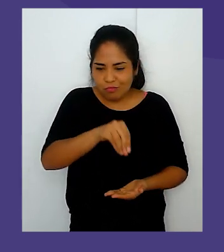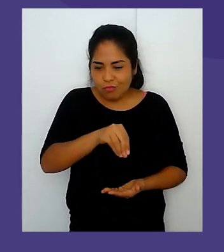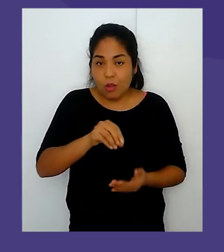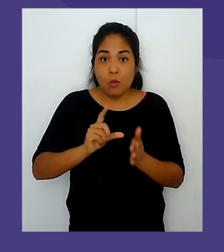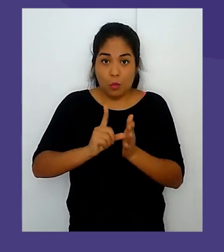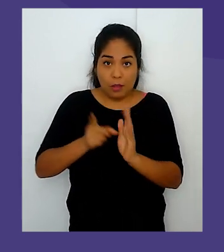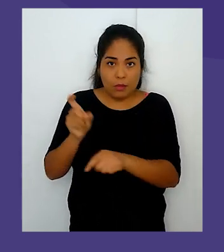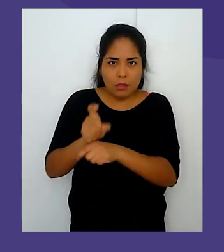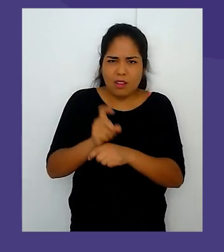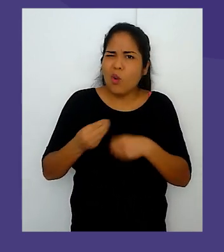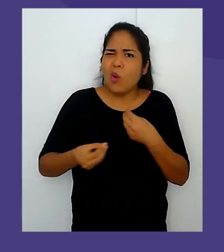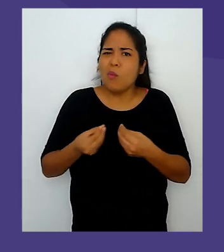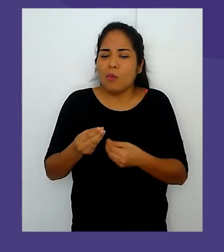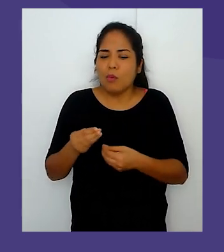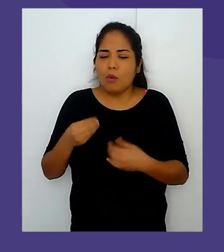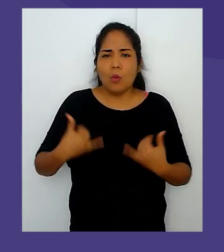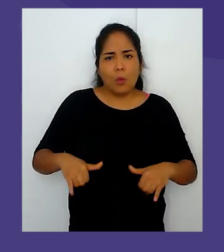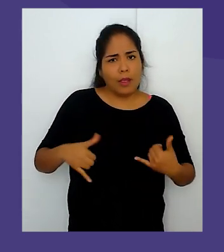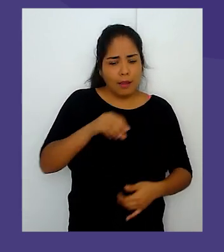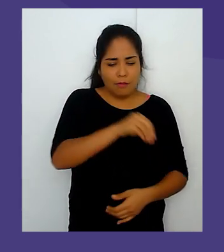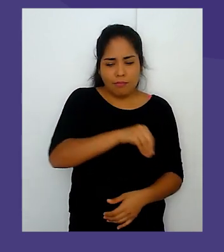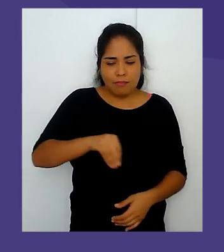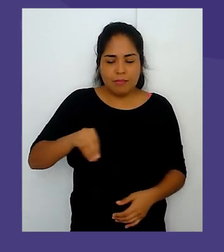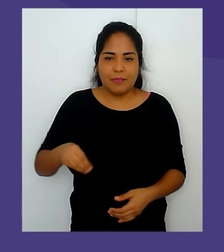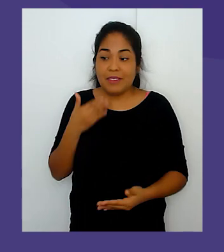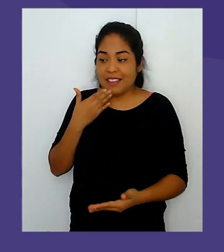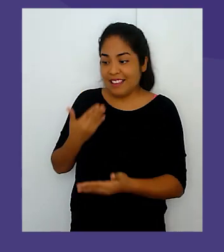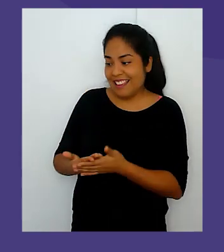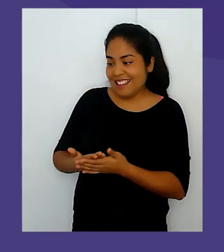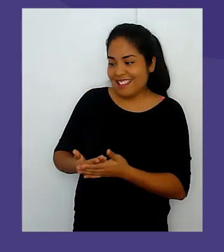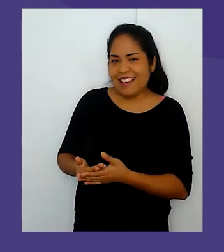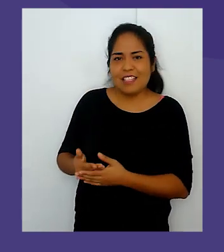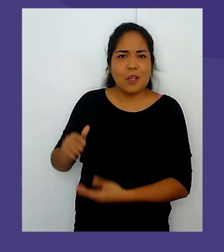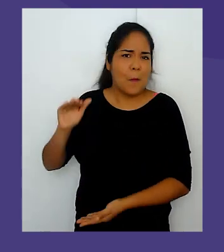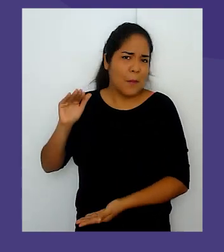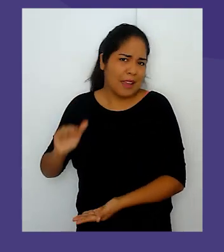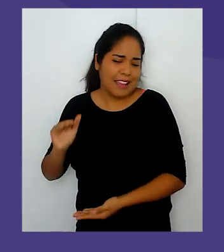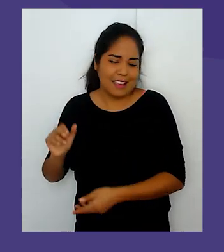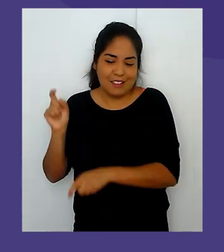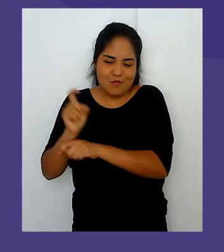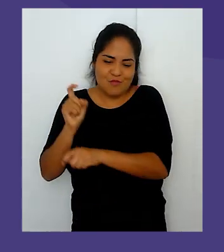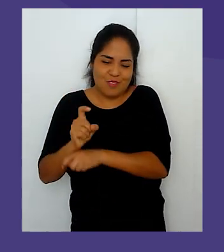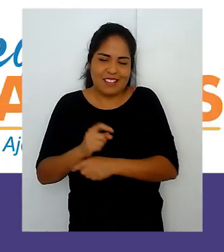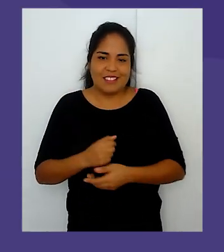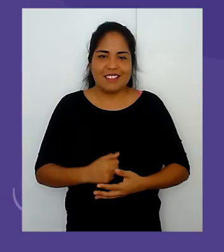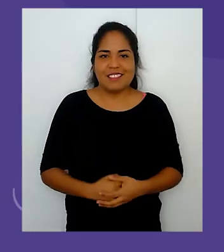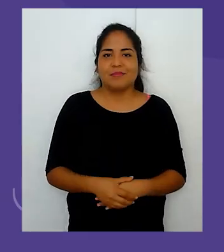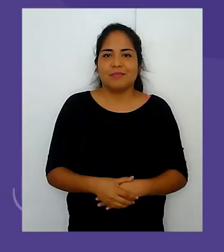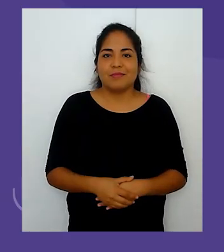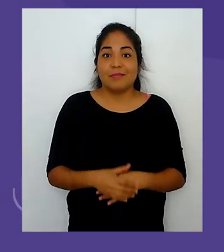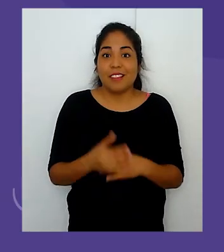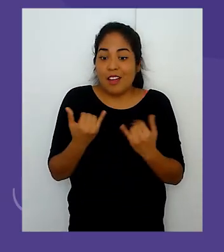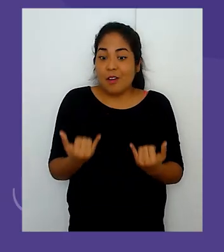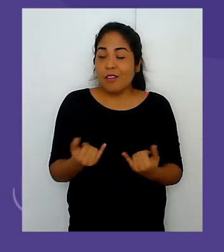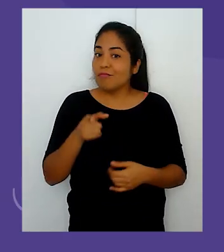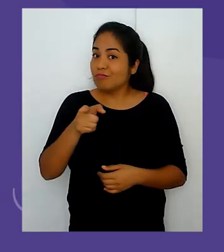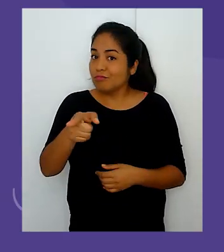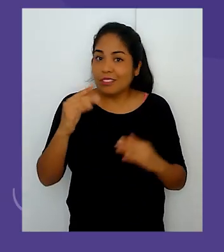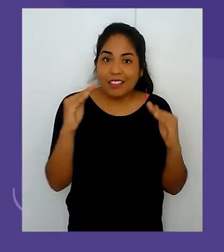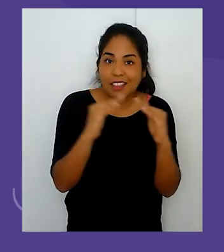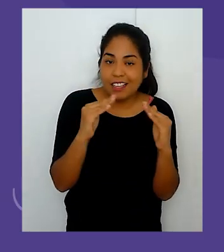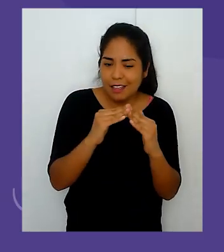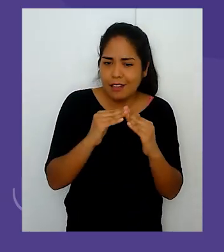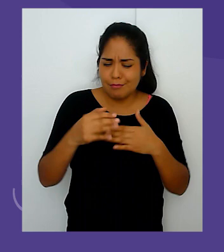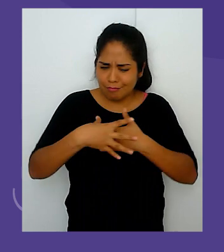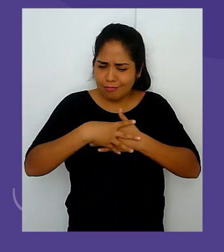próximo video te enseñaremos cómo jugar, gracias a Pequeños Maestros. Ahora es tu